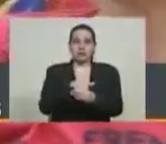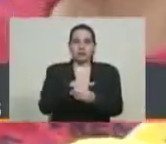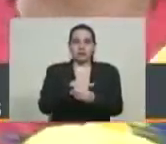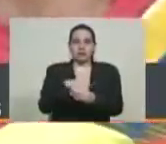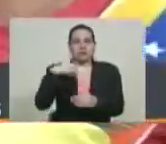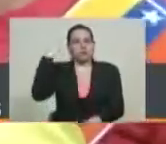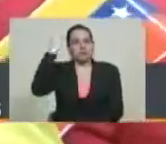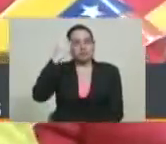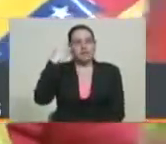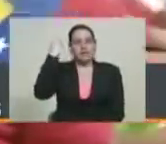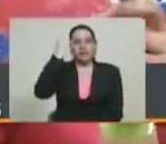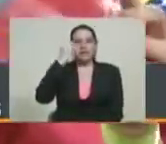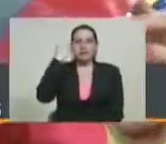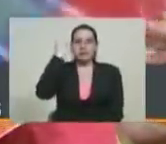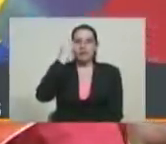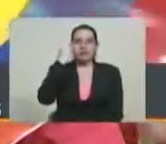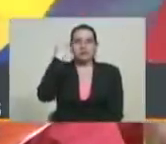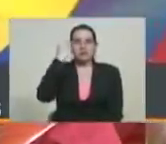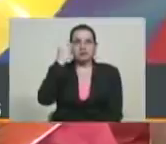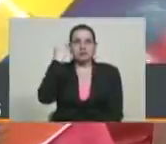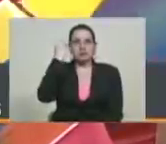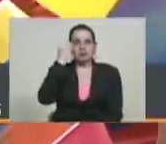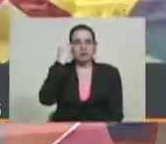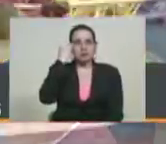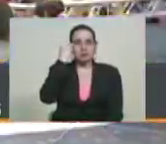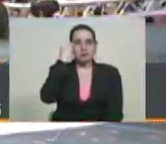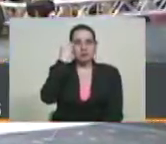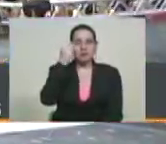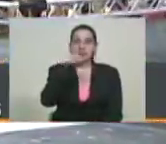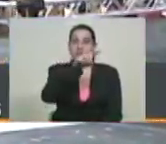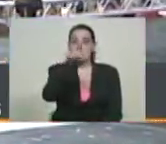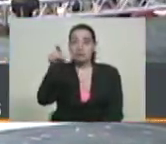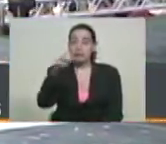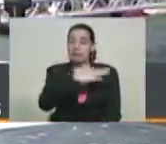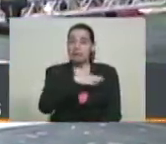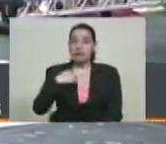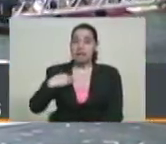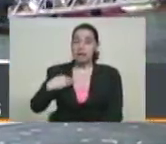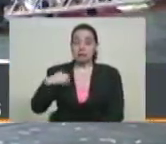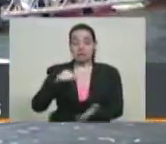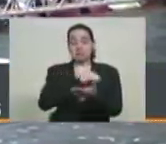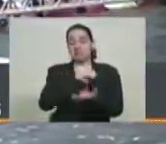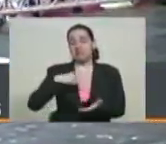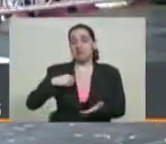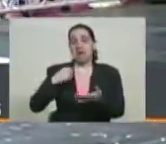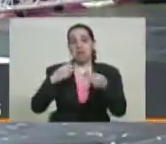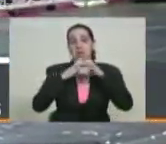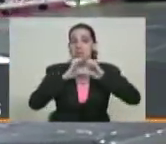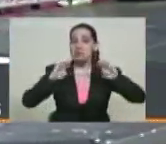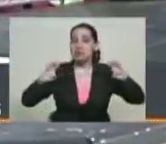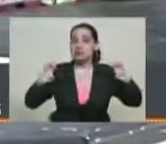piensen muy bien. Si ustedes quieren que se privatice la educación,